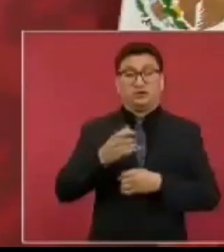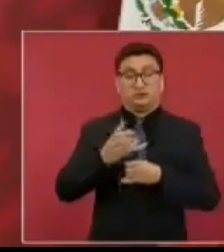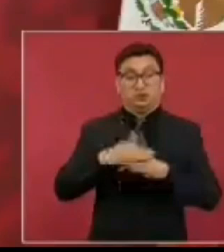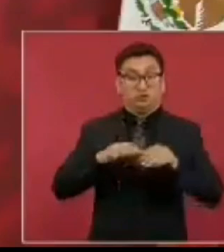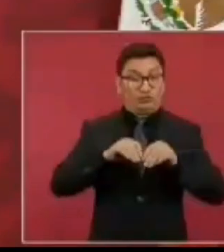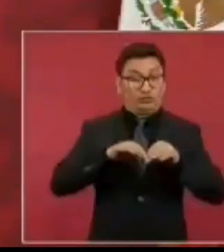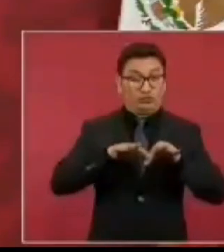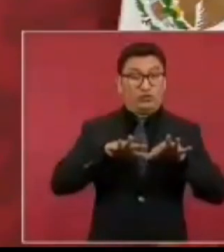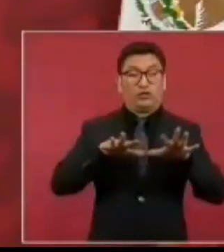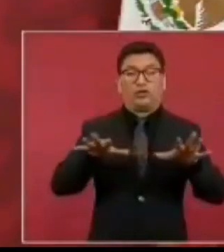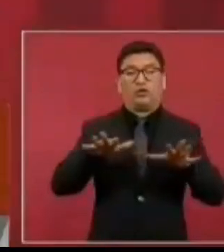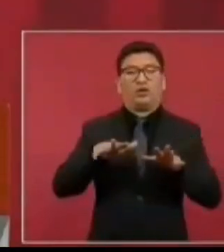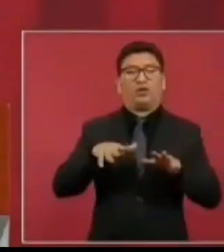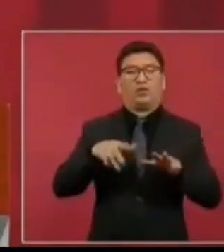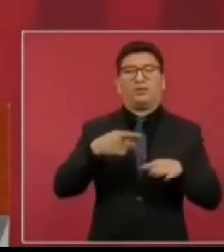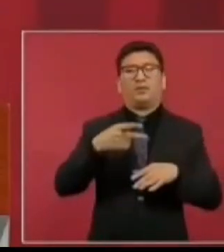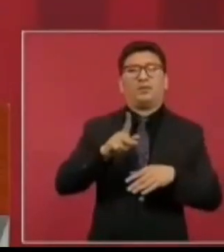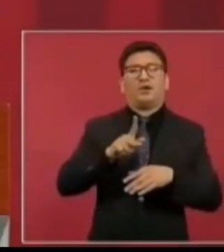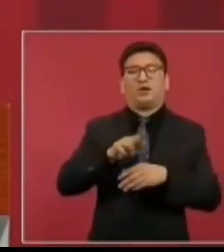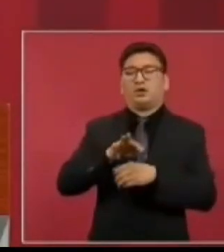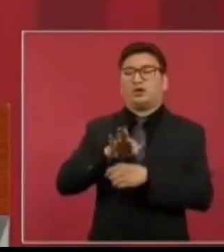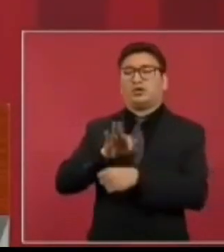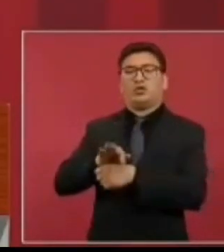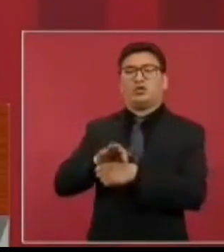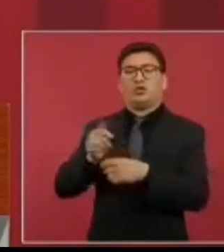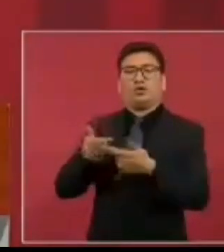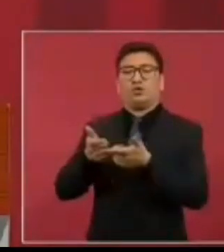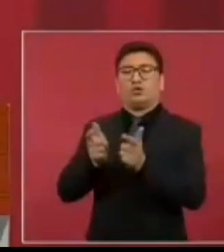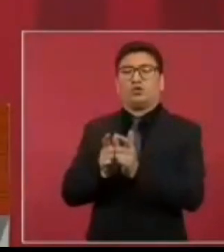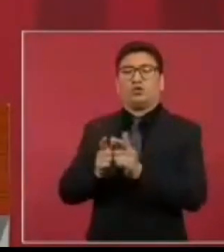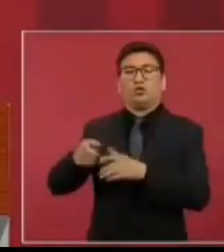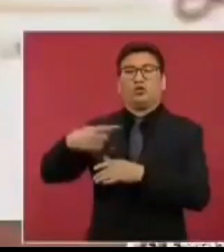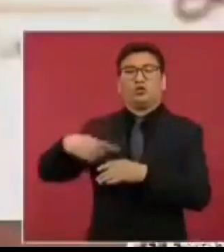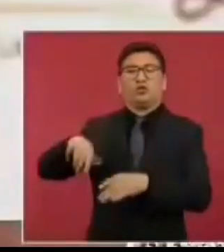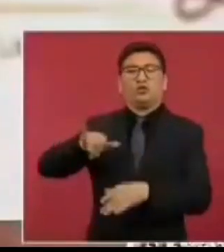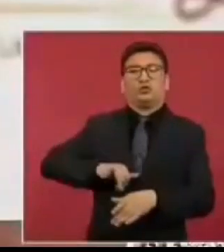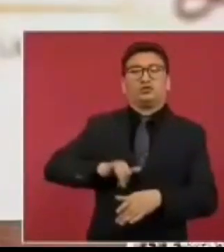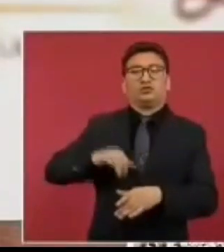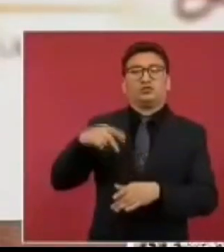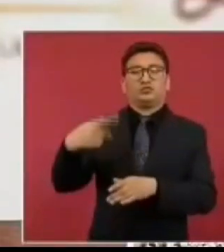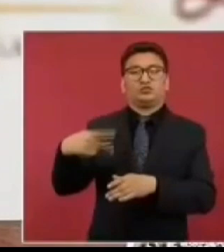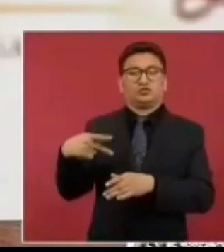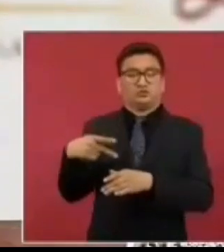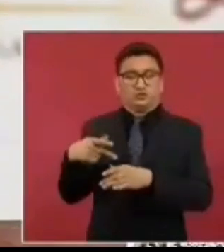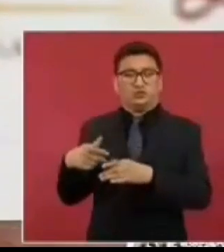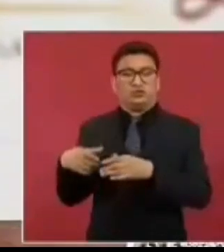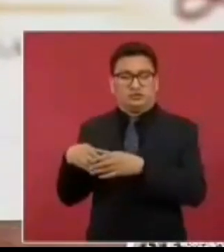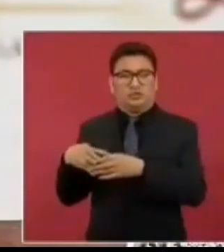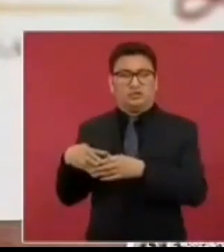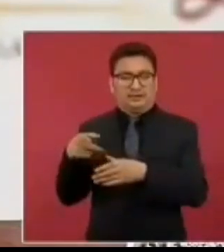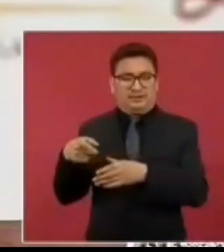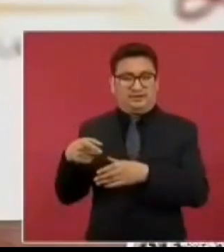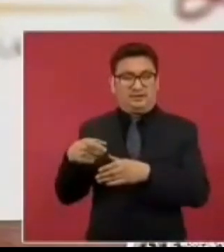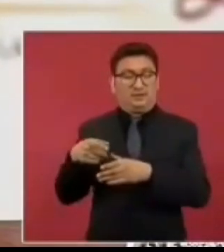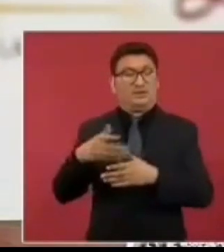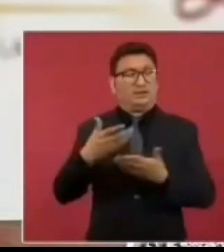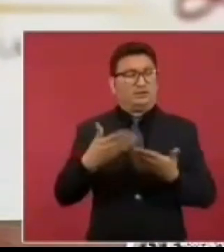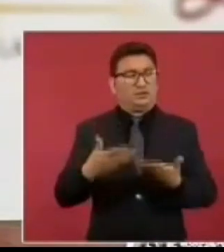que defienden a grupos de intereses creados y que están en